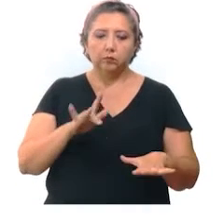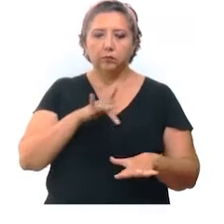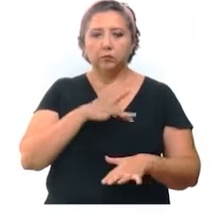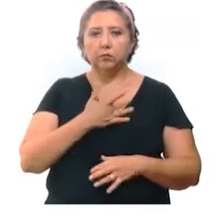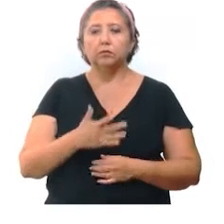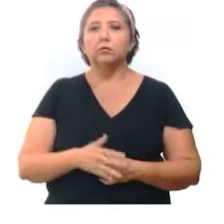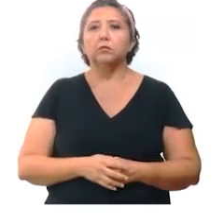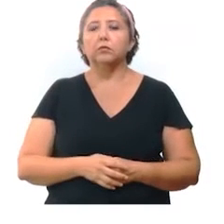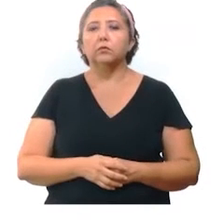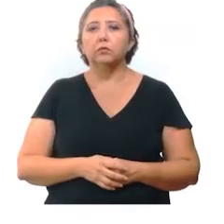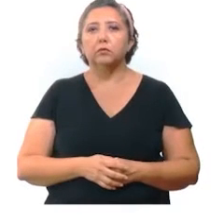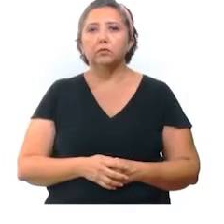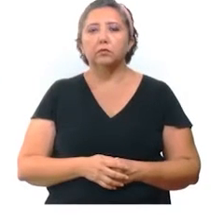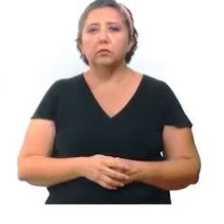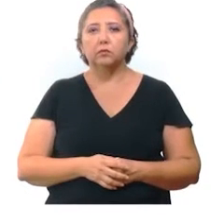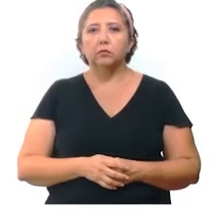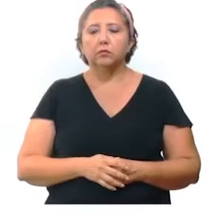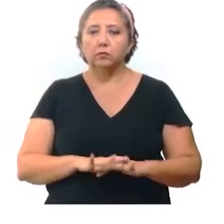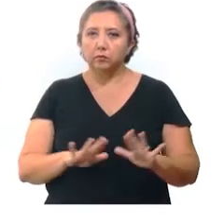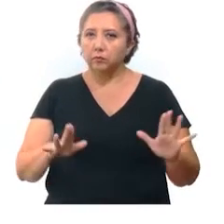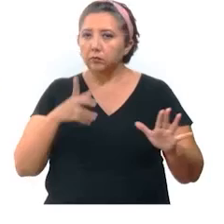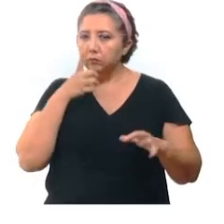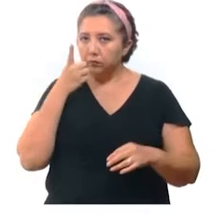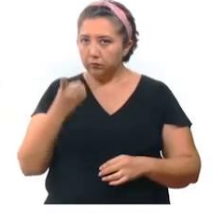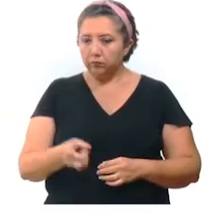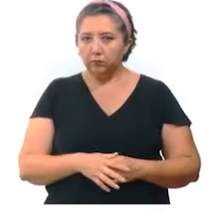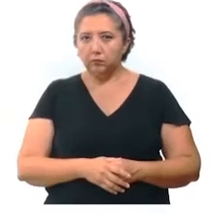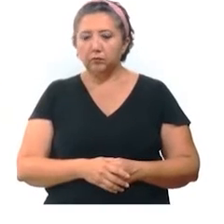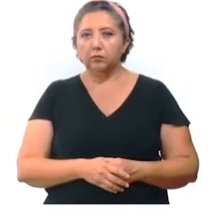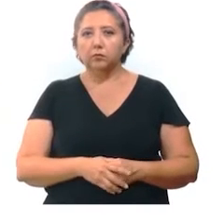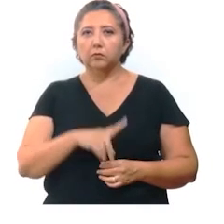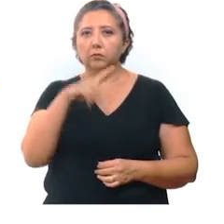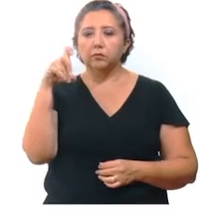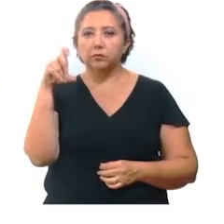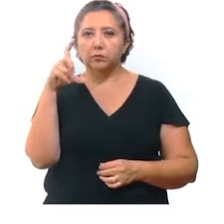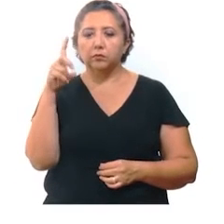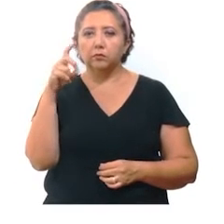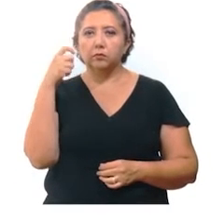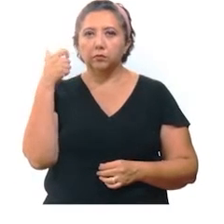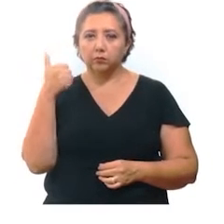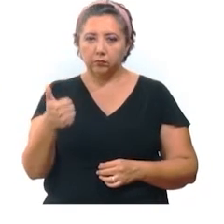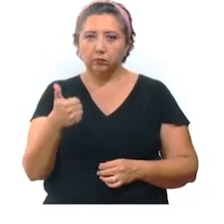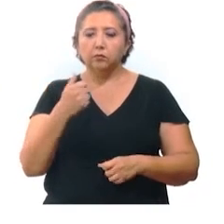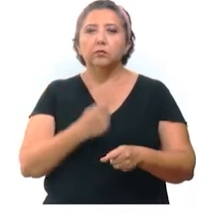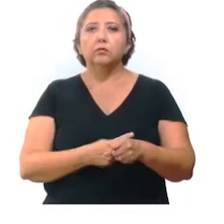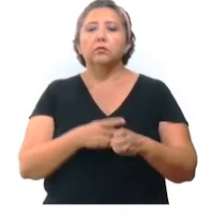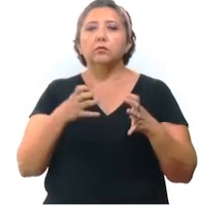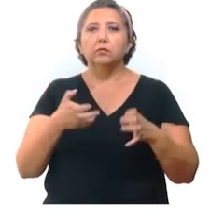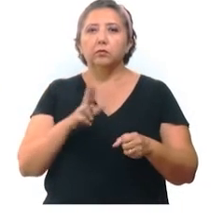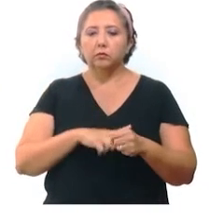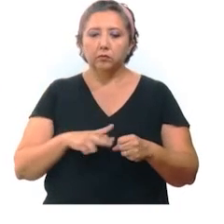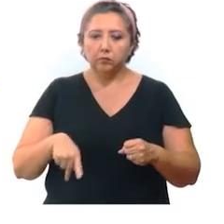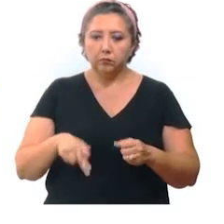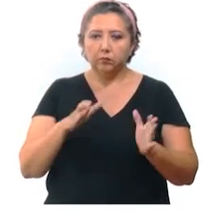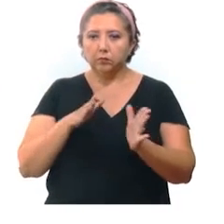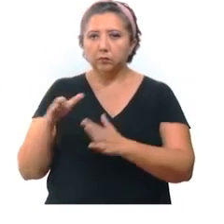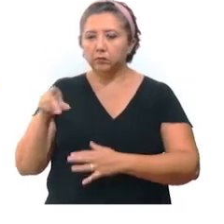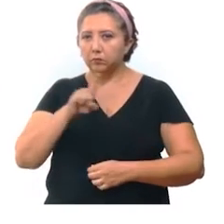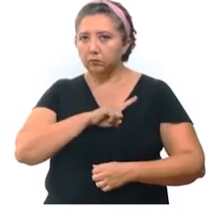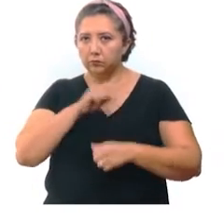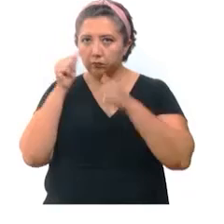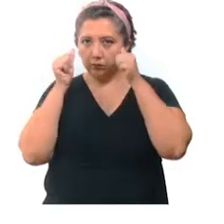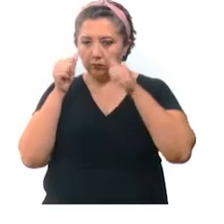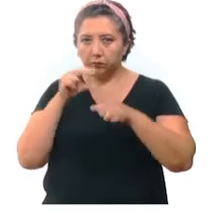Presentan síntomas leves. Como ya se mencionó, 136 de los casos positivos están en hospitales públicos y